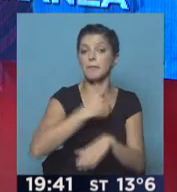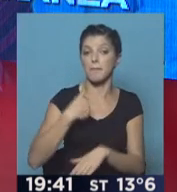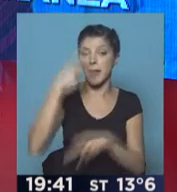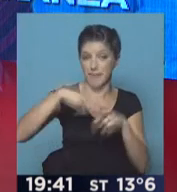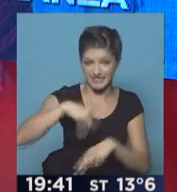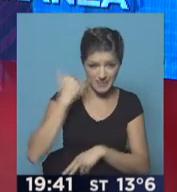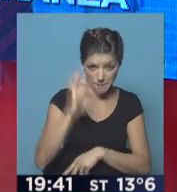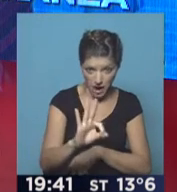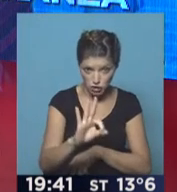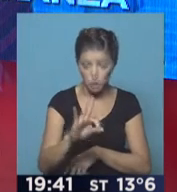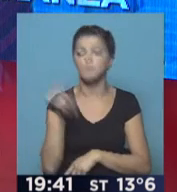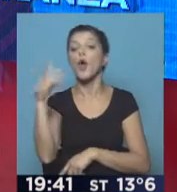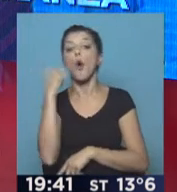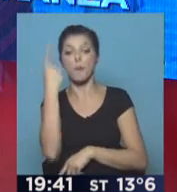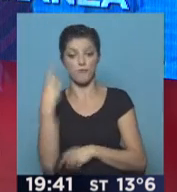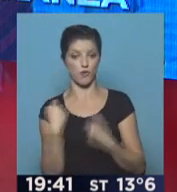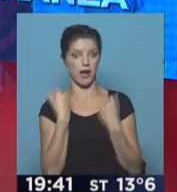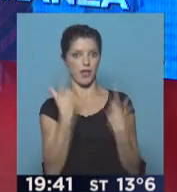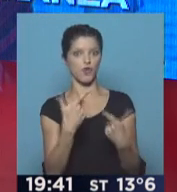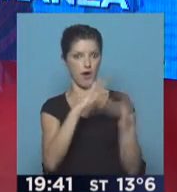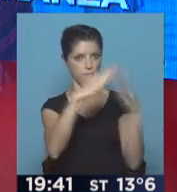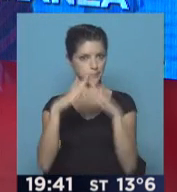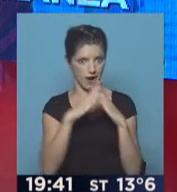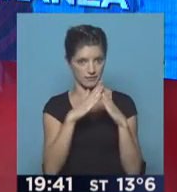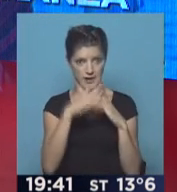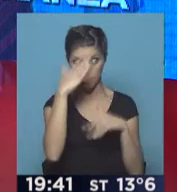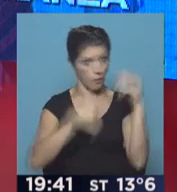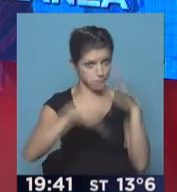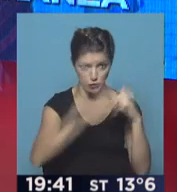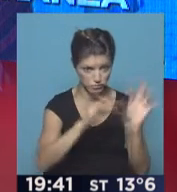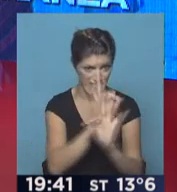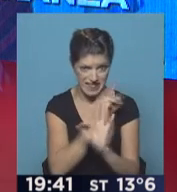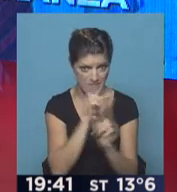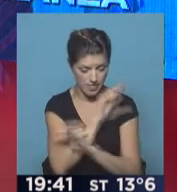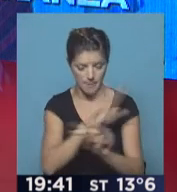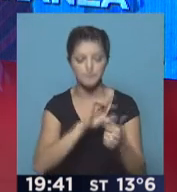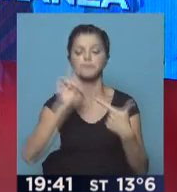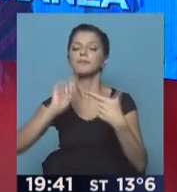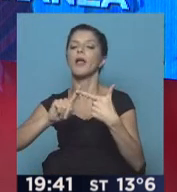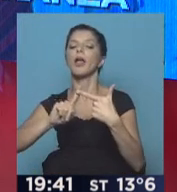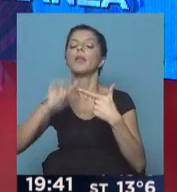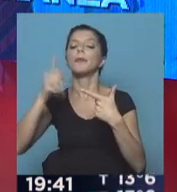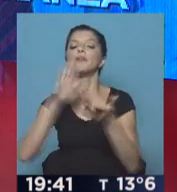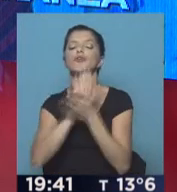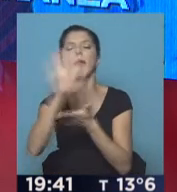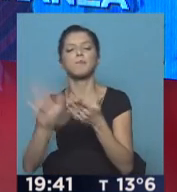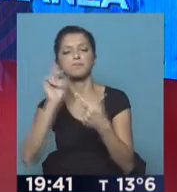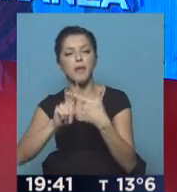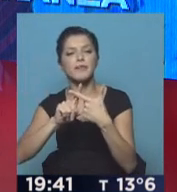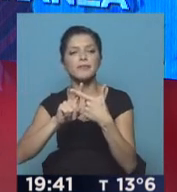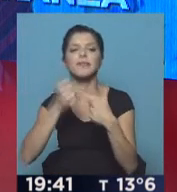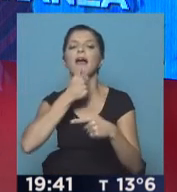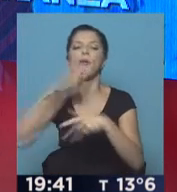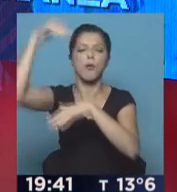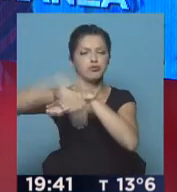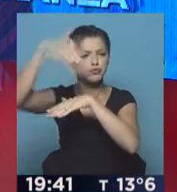López fue uno de los que le otorgó esas viviendas que no se concretaron en su mayoría. También hubo una causa de irregularidades en la represa de Santa Cruz, en la